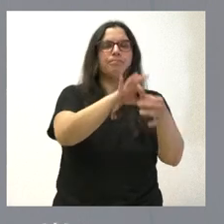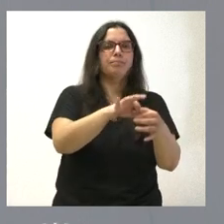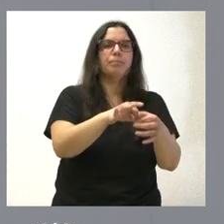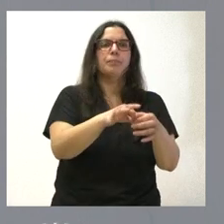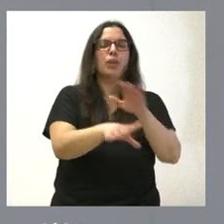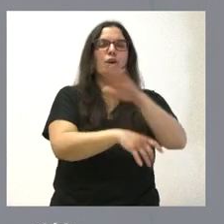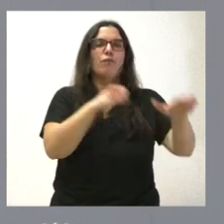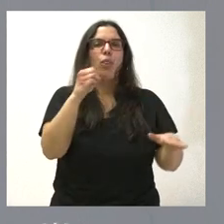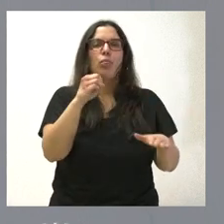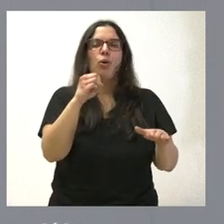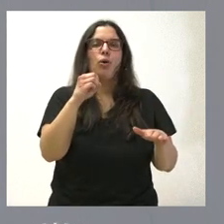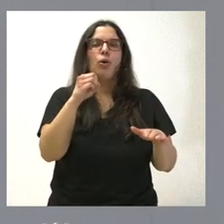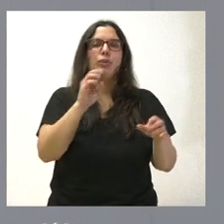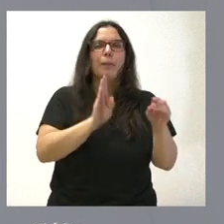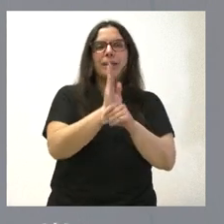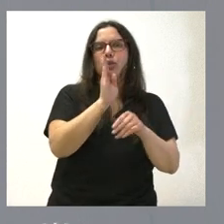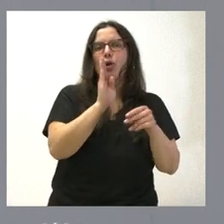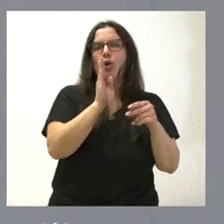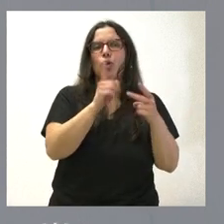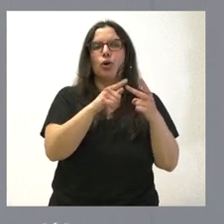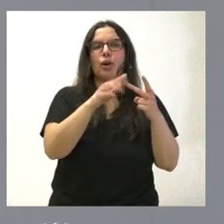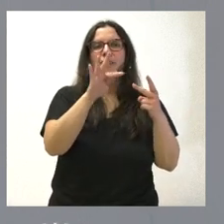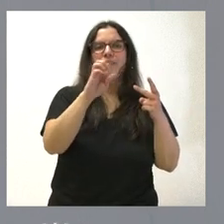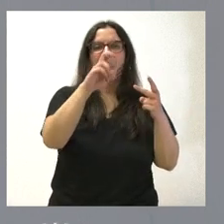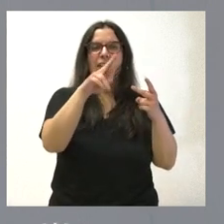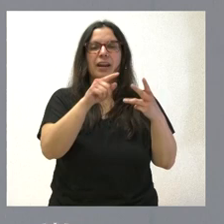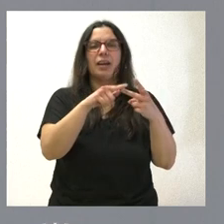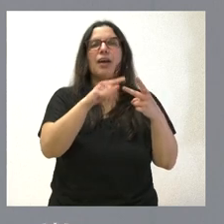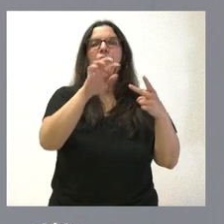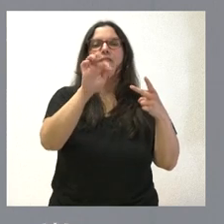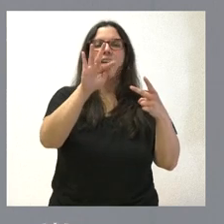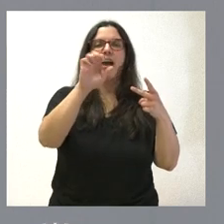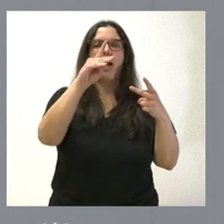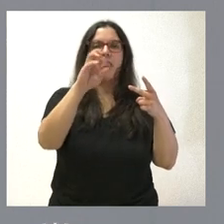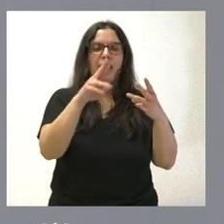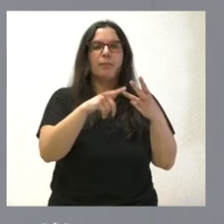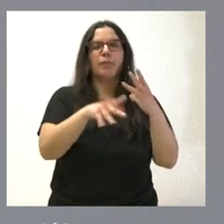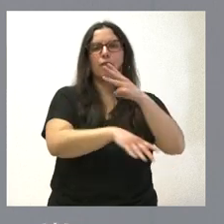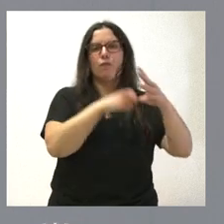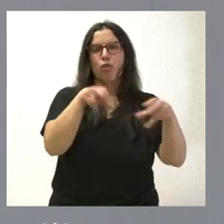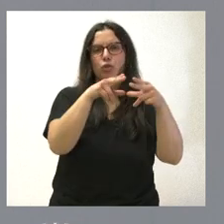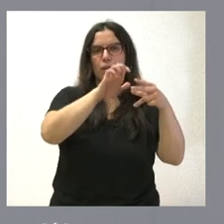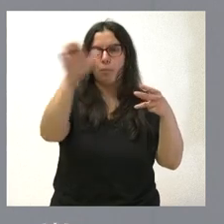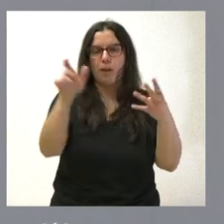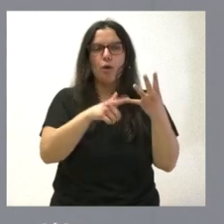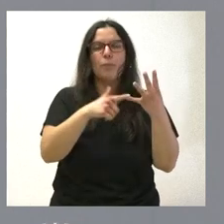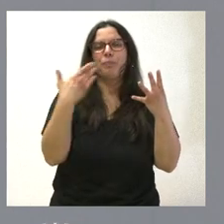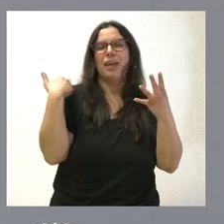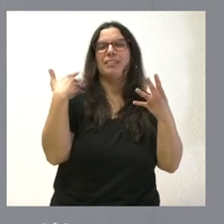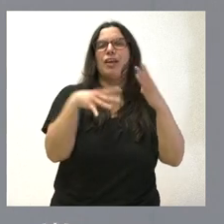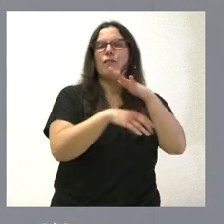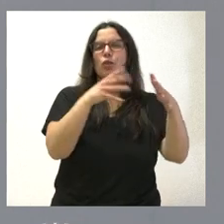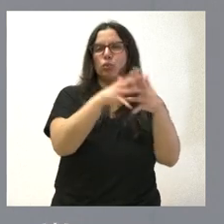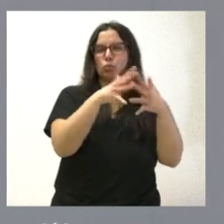fondos de inversión el feder el feader el fondo social europeo lo que eran los fondos estructurales en la